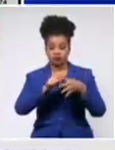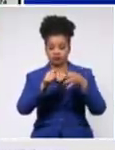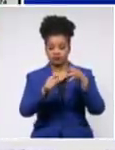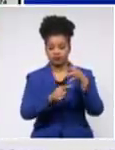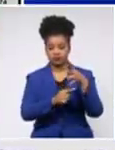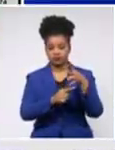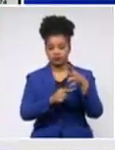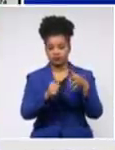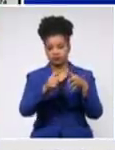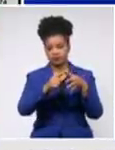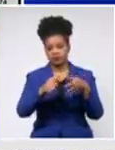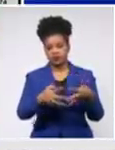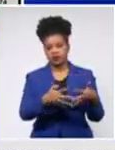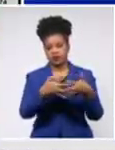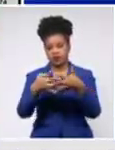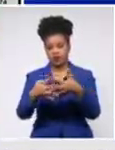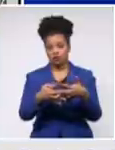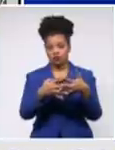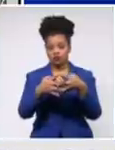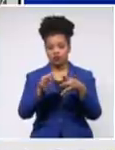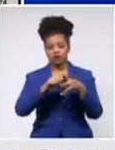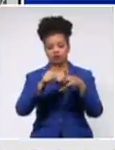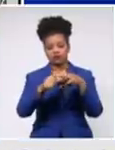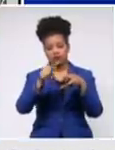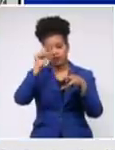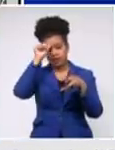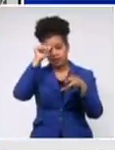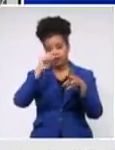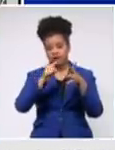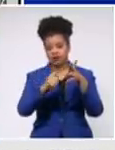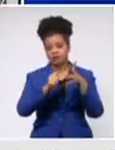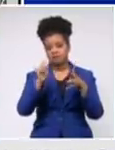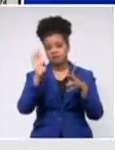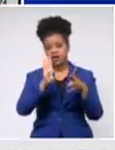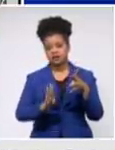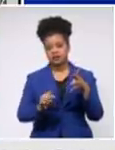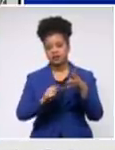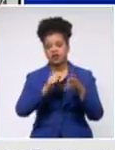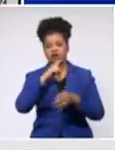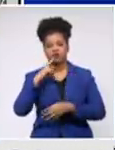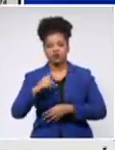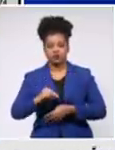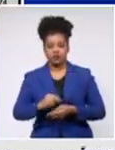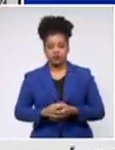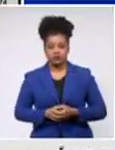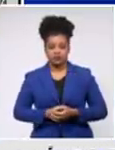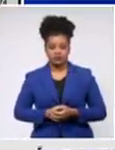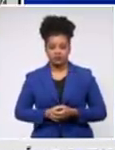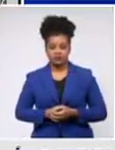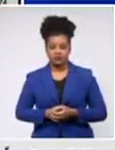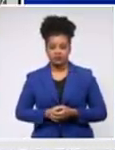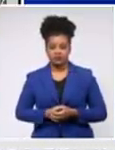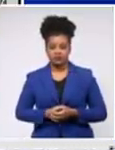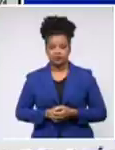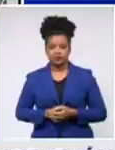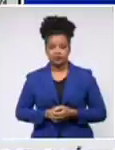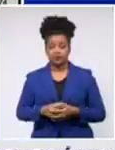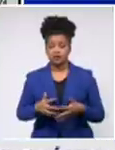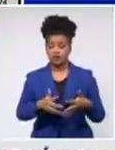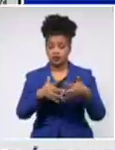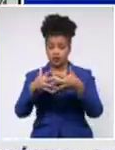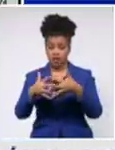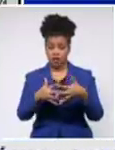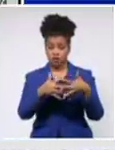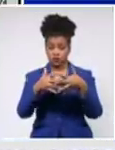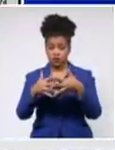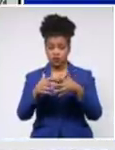Estados Unidos, la India, Brasil y Rusia. En el caso de Estados Unidos, ya la